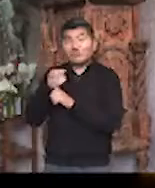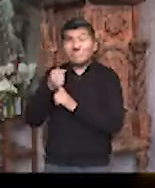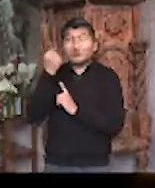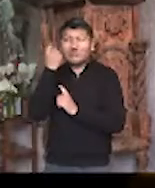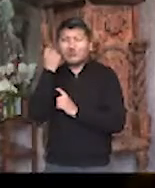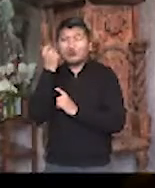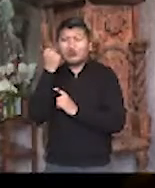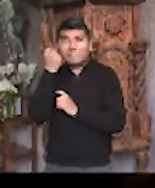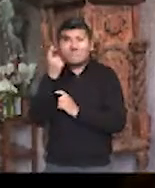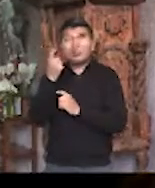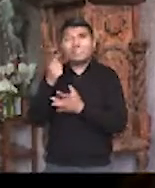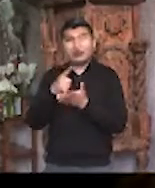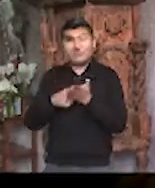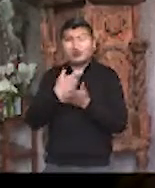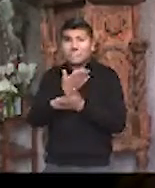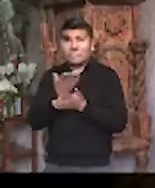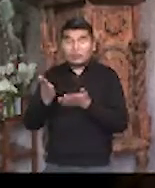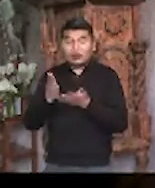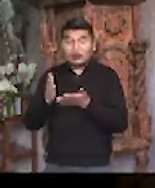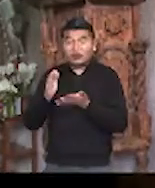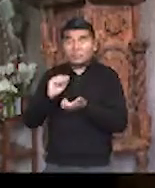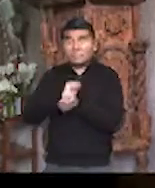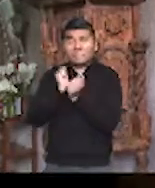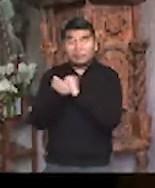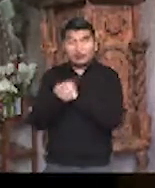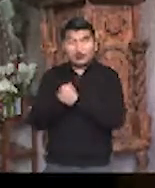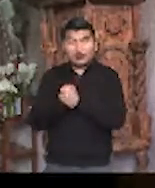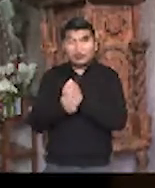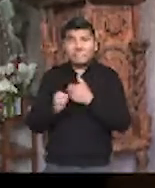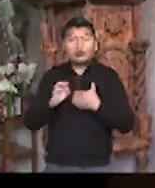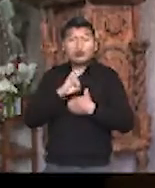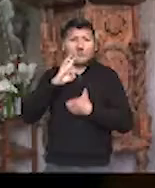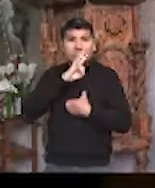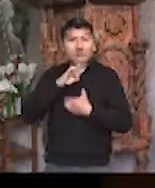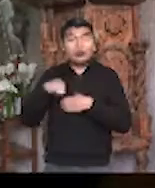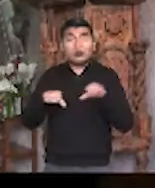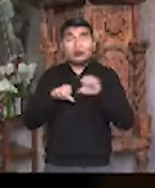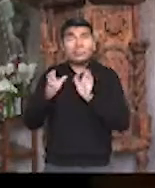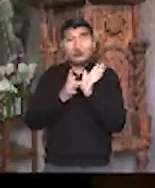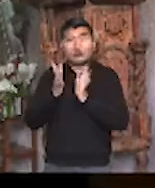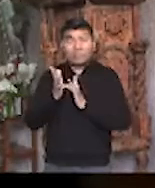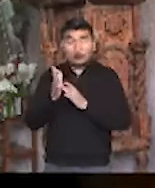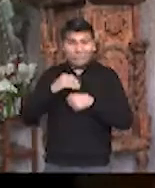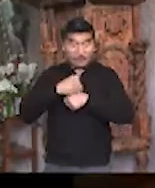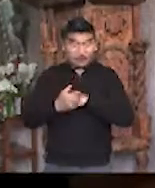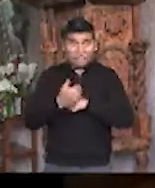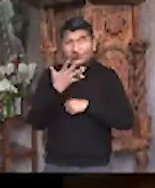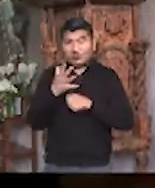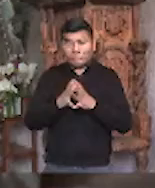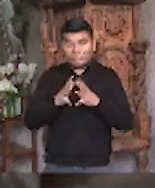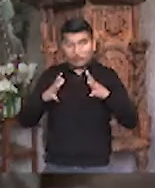de la acción trascendente que ha hecho jesús en la multiplicación de los panes